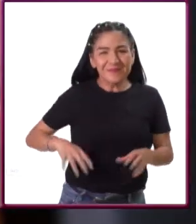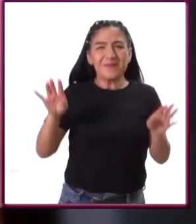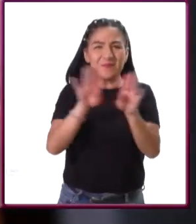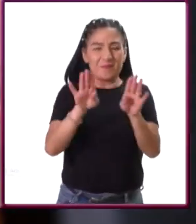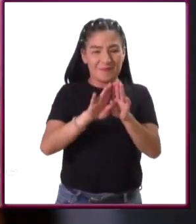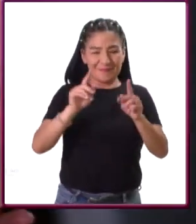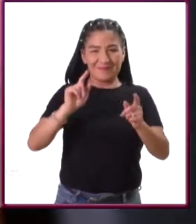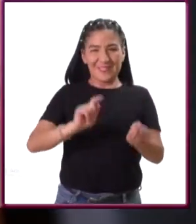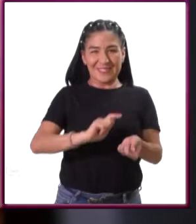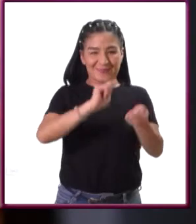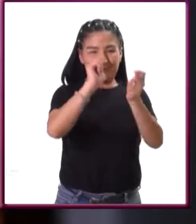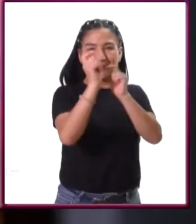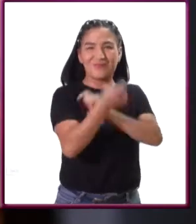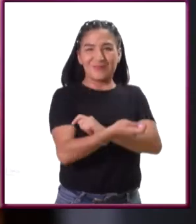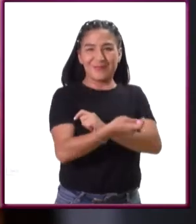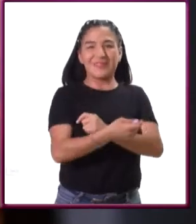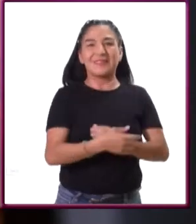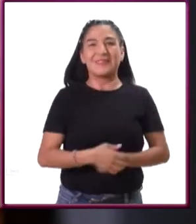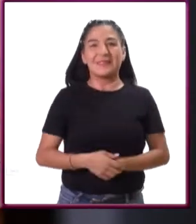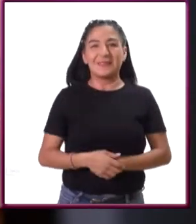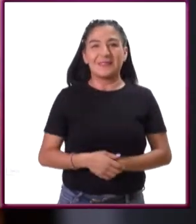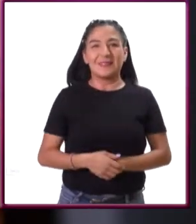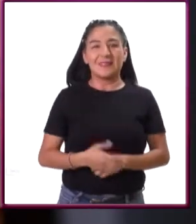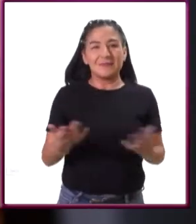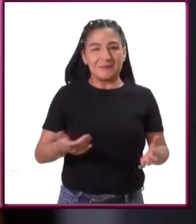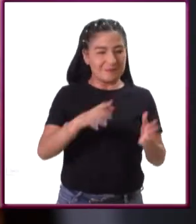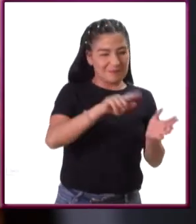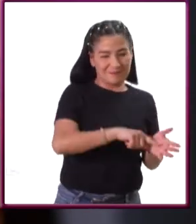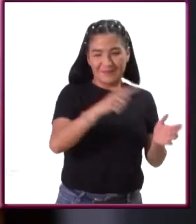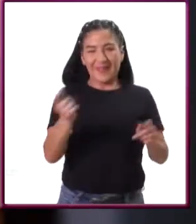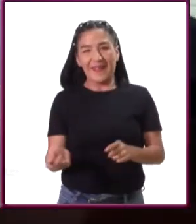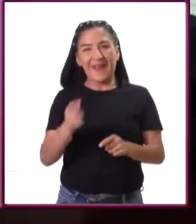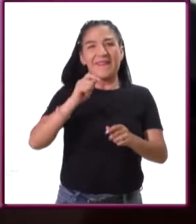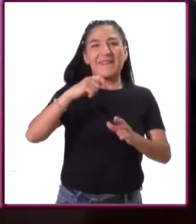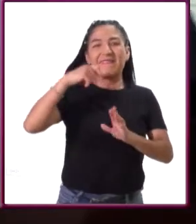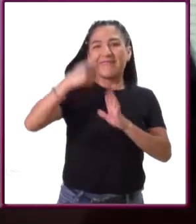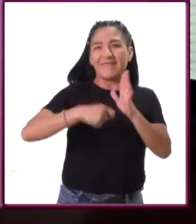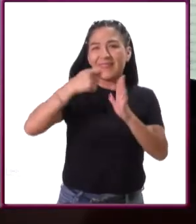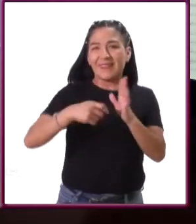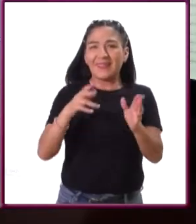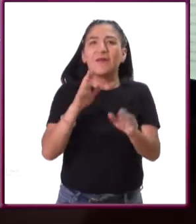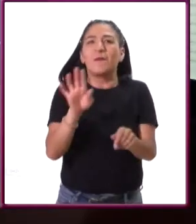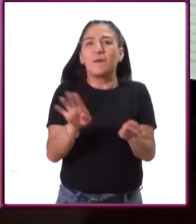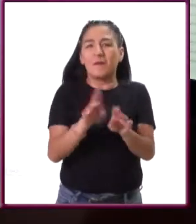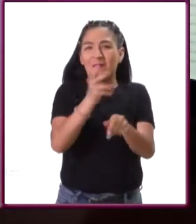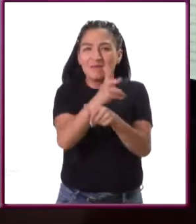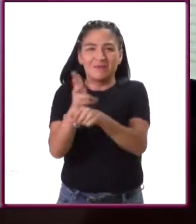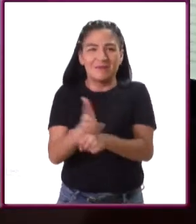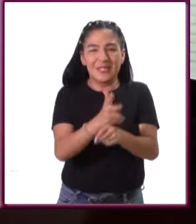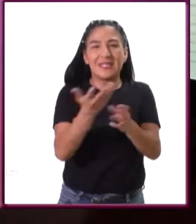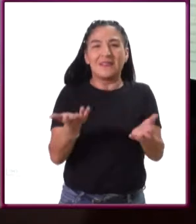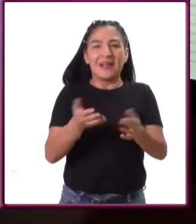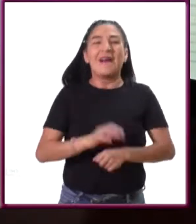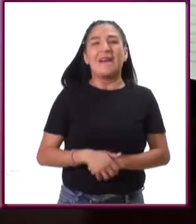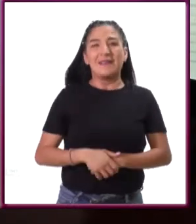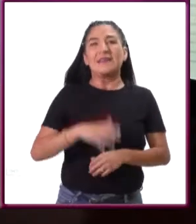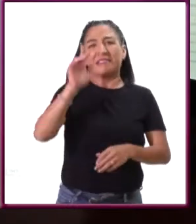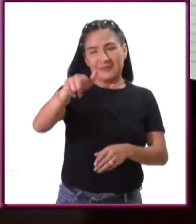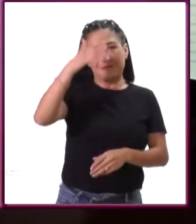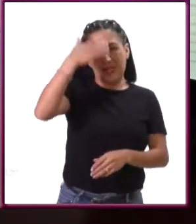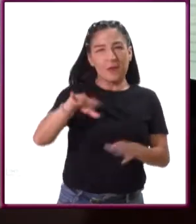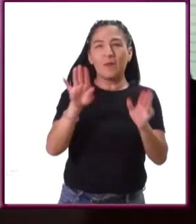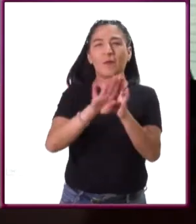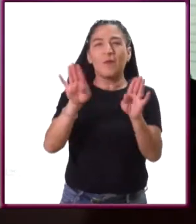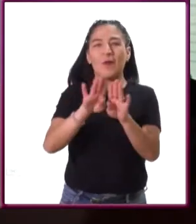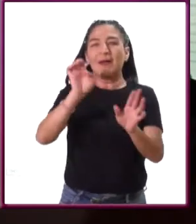cómo fue la transición al video? Bueno, mira, ya se sabía que si tú agarras